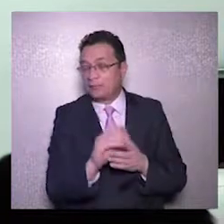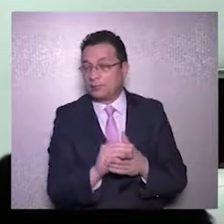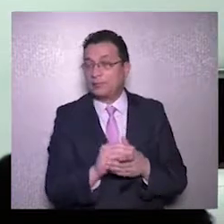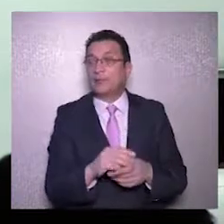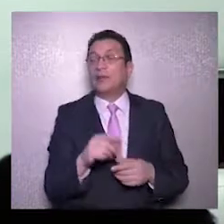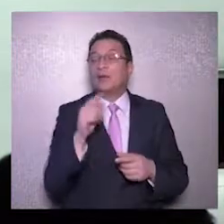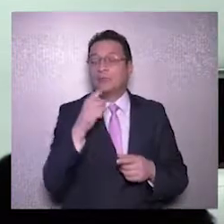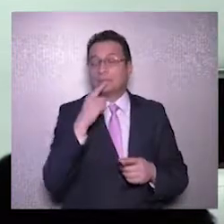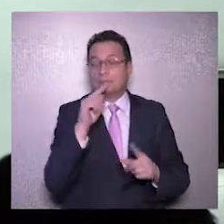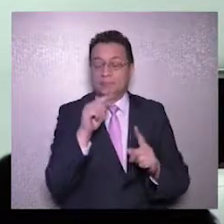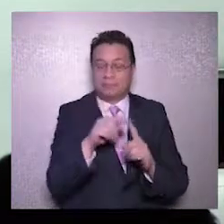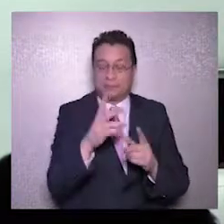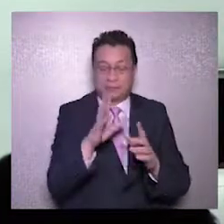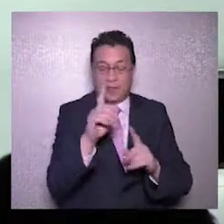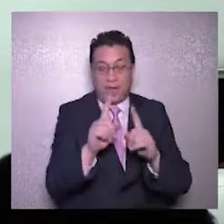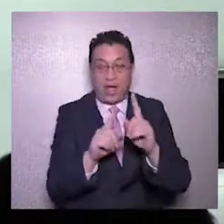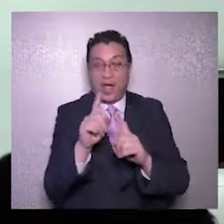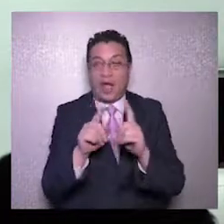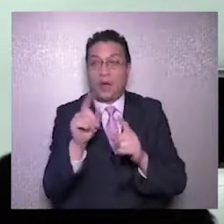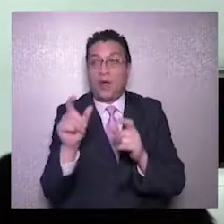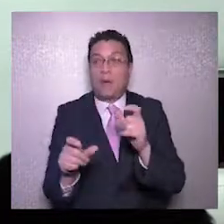apuntando quizás a algún electorado que quiere,